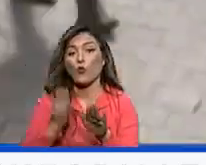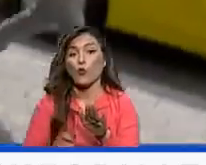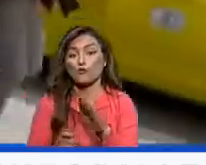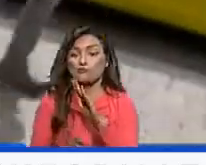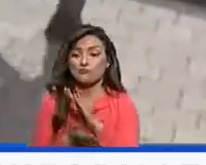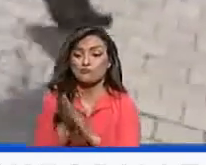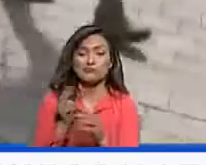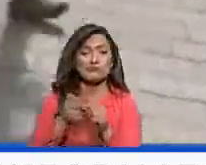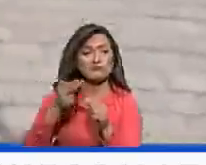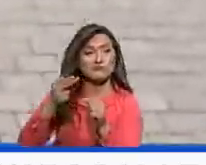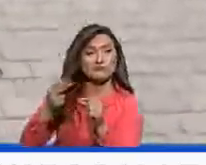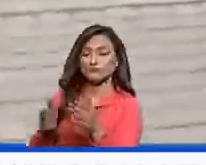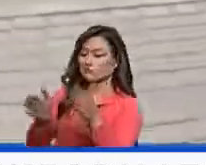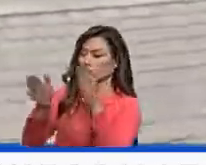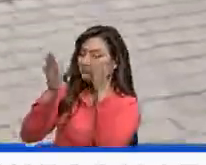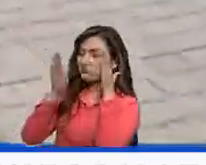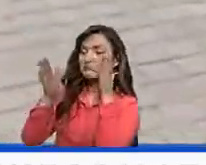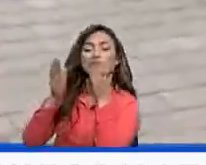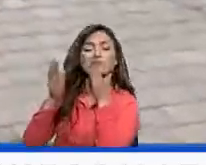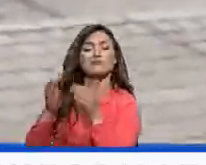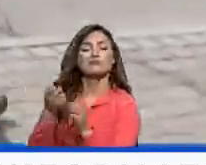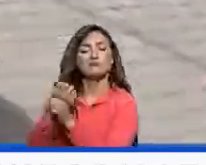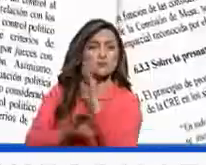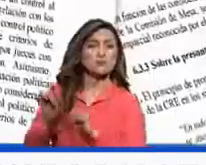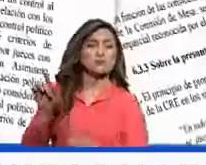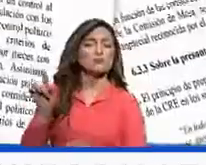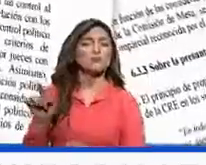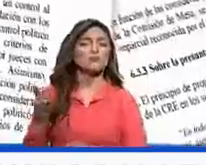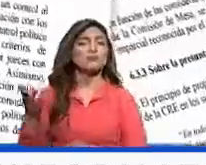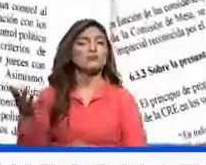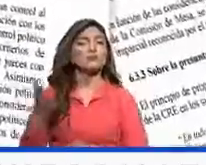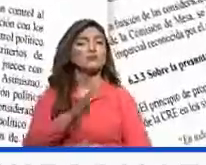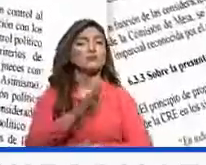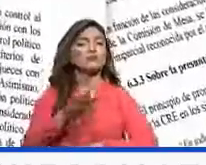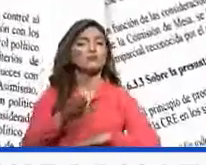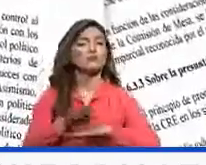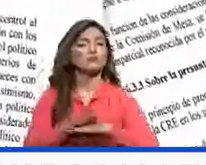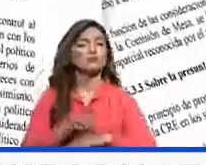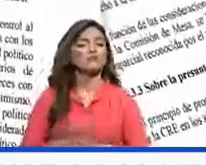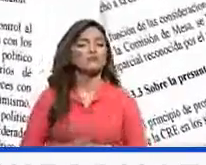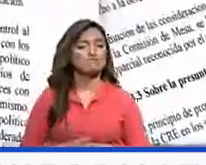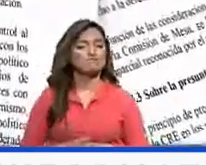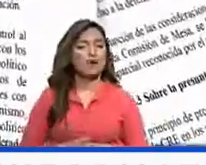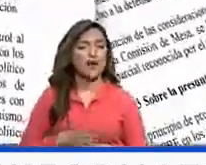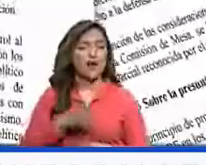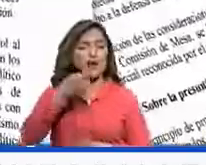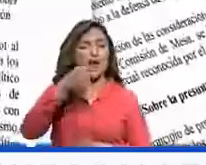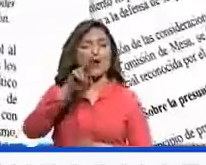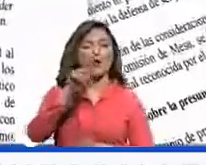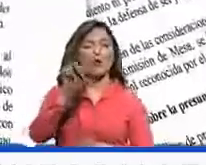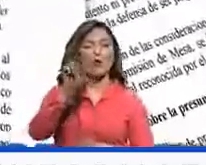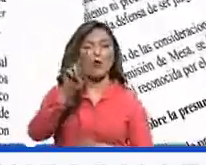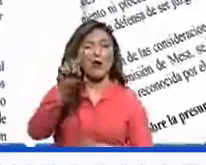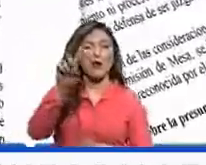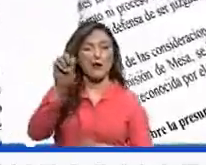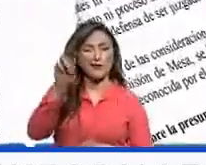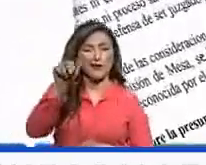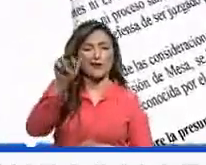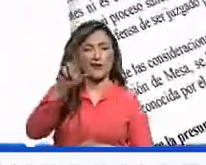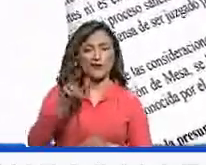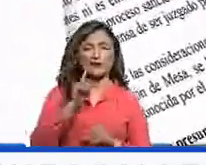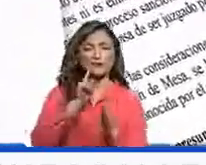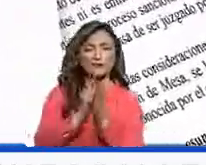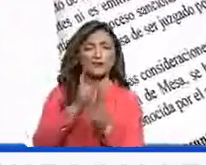conoció la resolución emitida por la Corte Constitucional respecto a la acción de protección que presentaron Santiago Guarderas